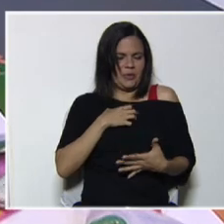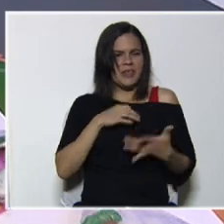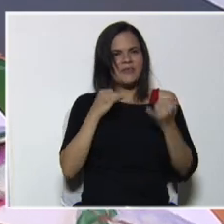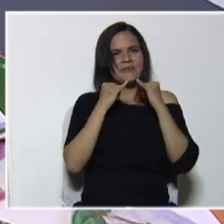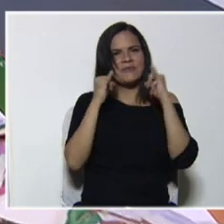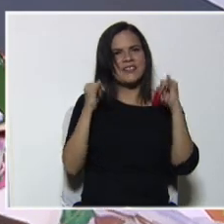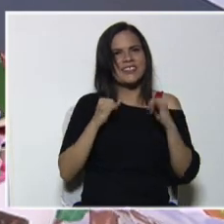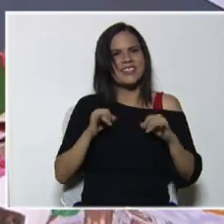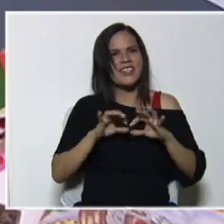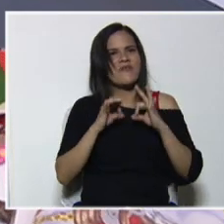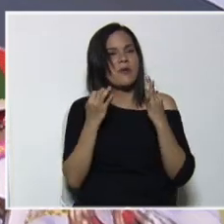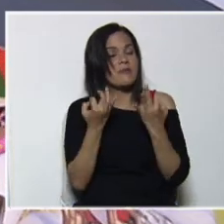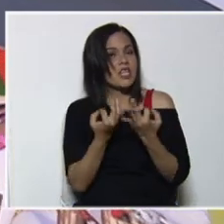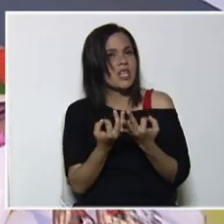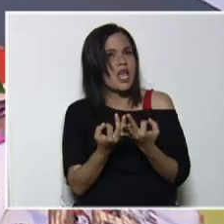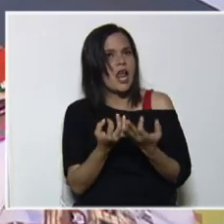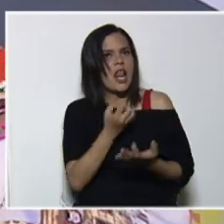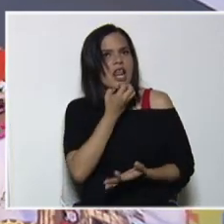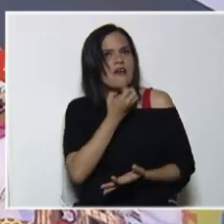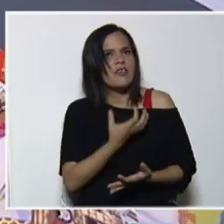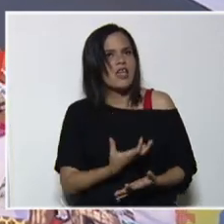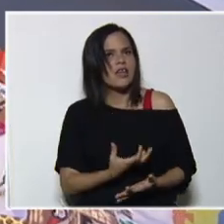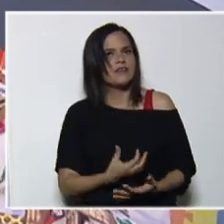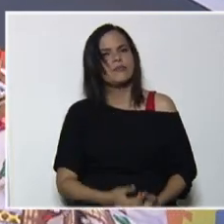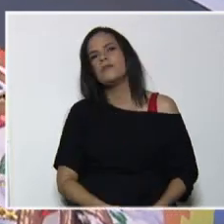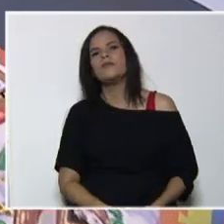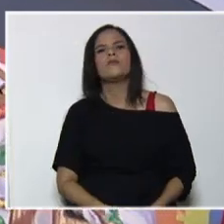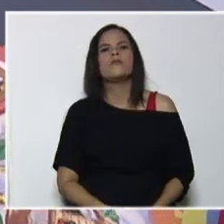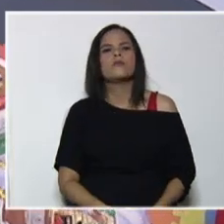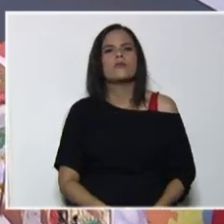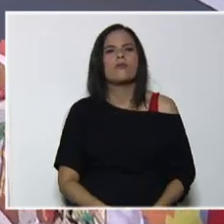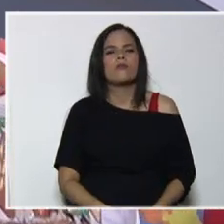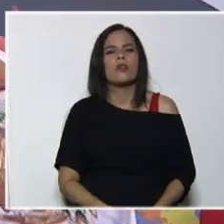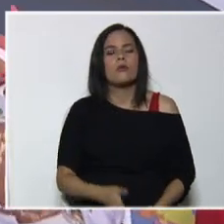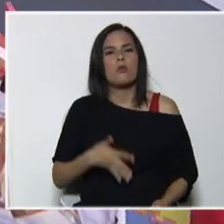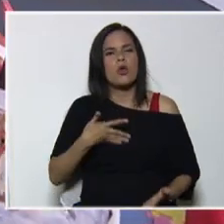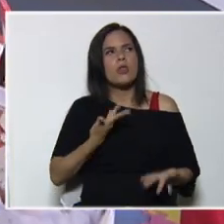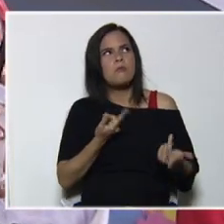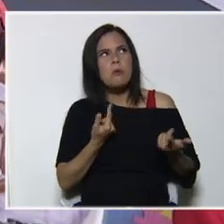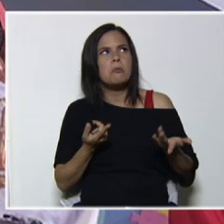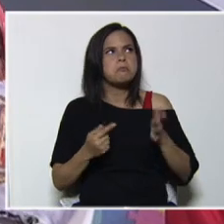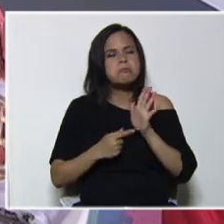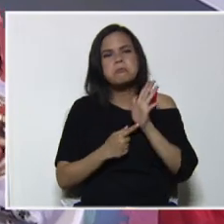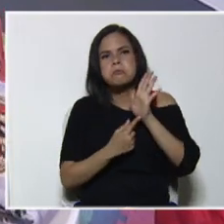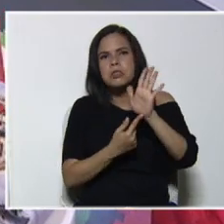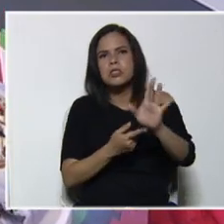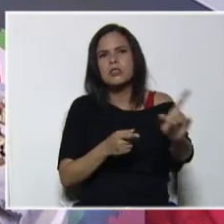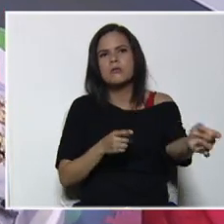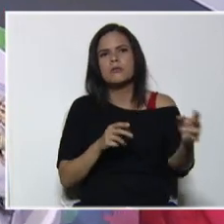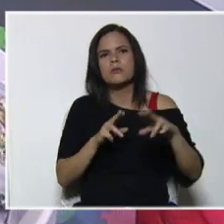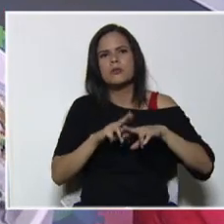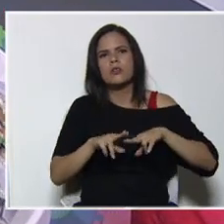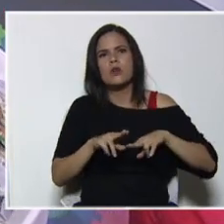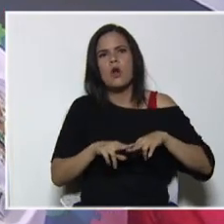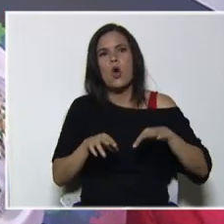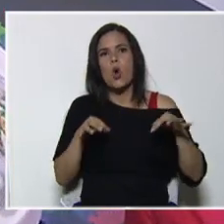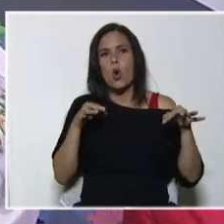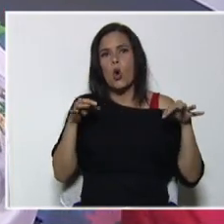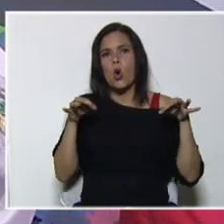en la Navidad le podemos presentar a la niña y al niño